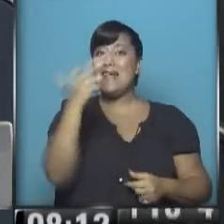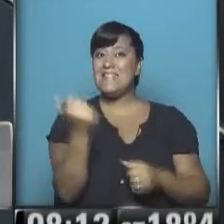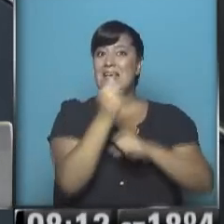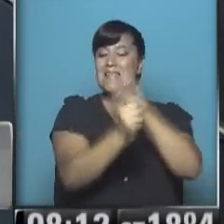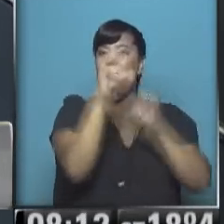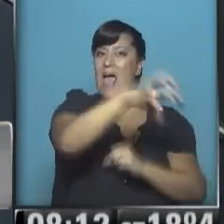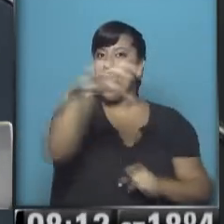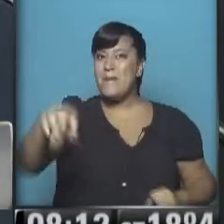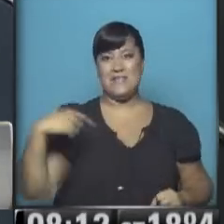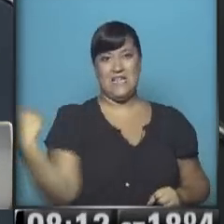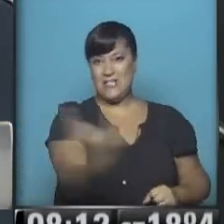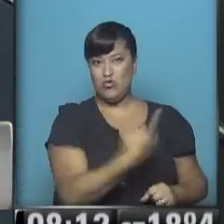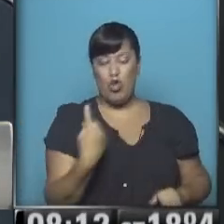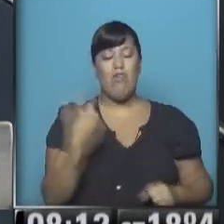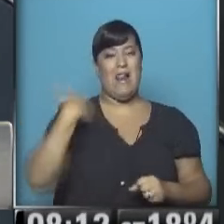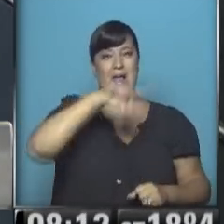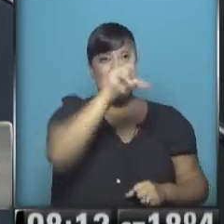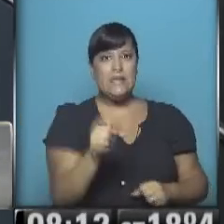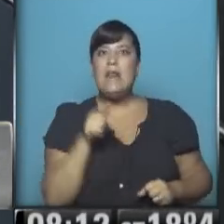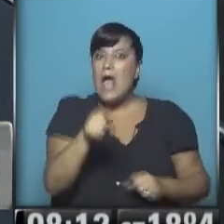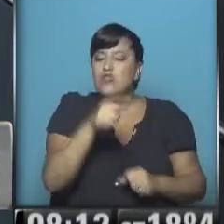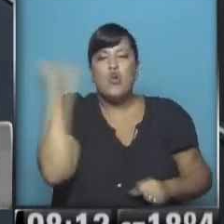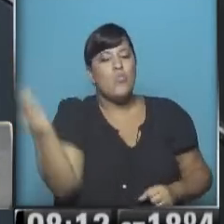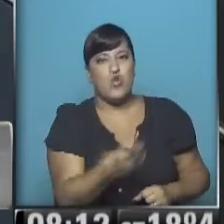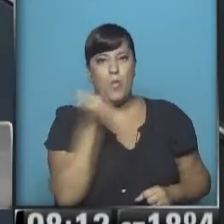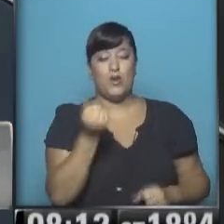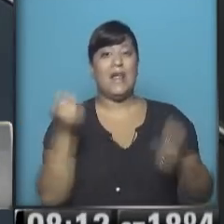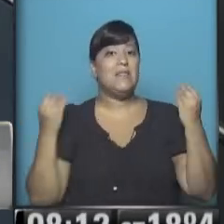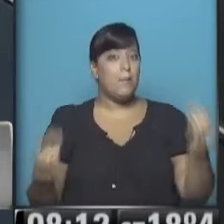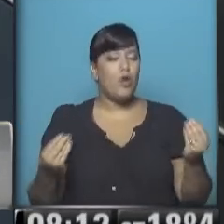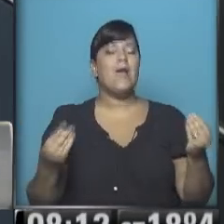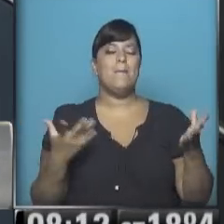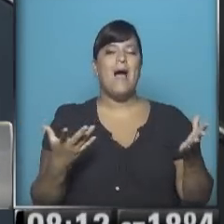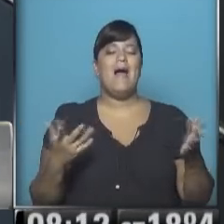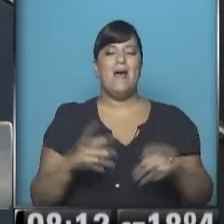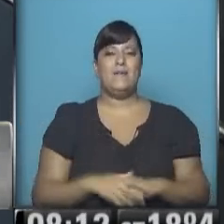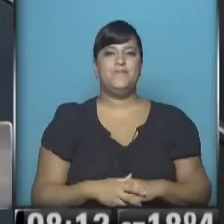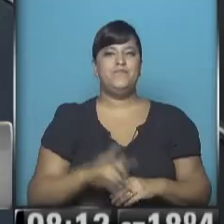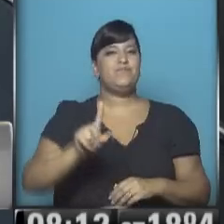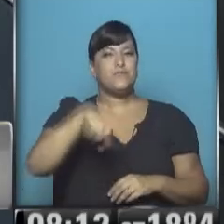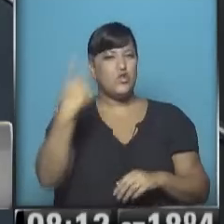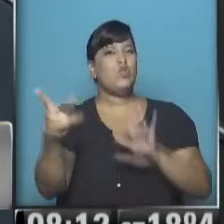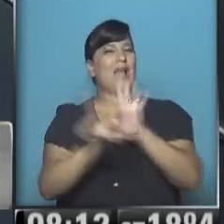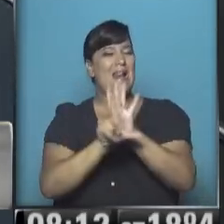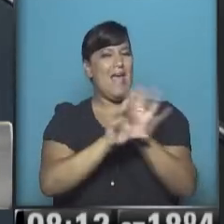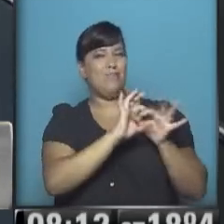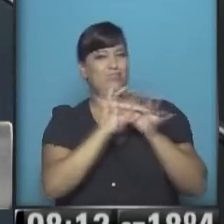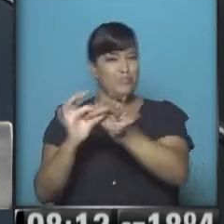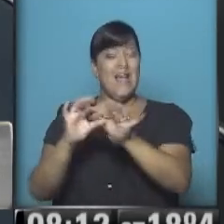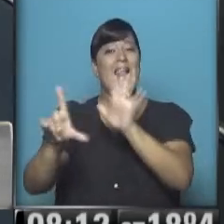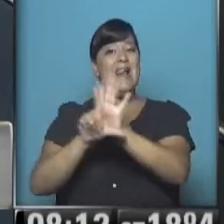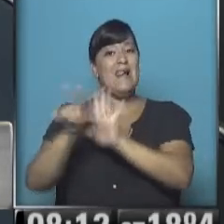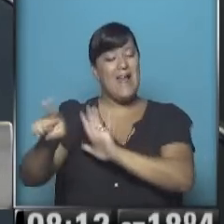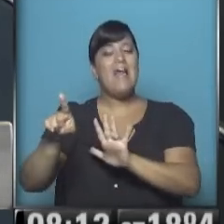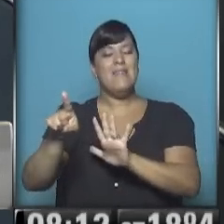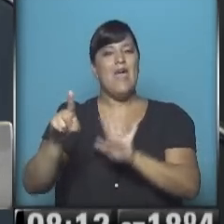República Argentina y es una herramienta extraordinaria precisamente para entar con otra ley que fue la ley de